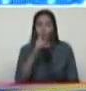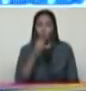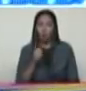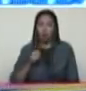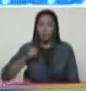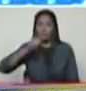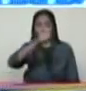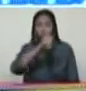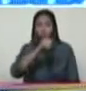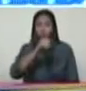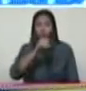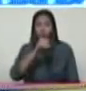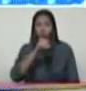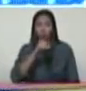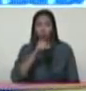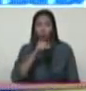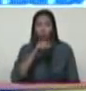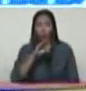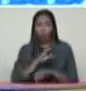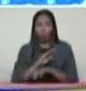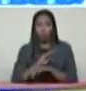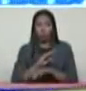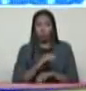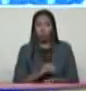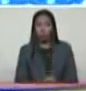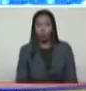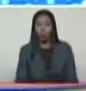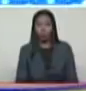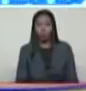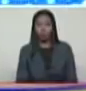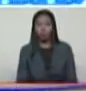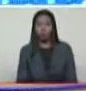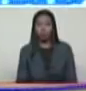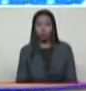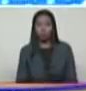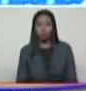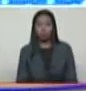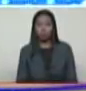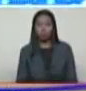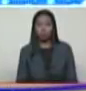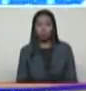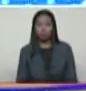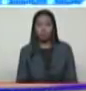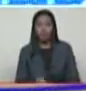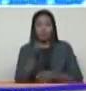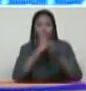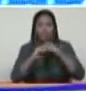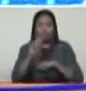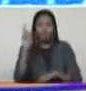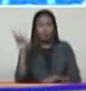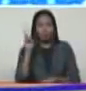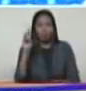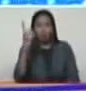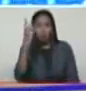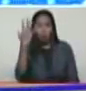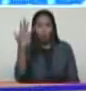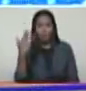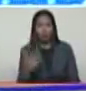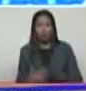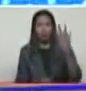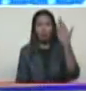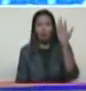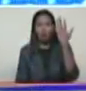yap, protección, yap, nos protegemos y golpeamos. Defendemos a Venezuela y con la